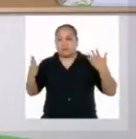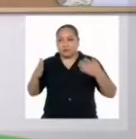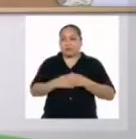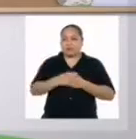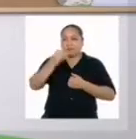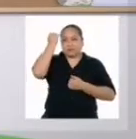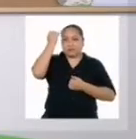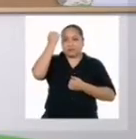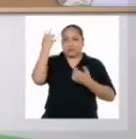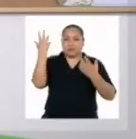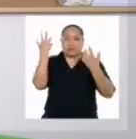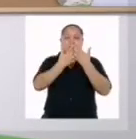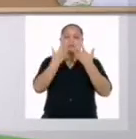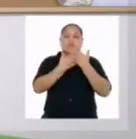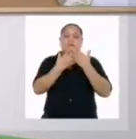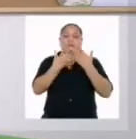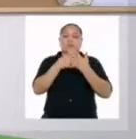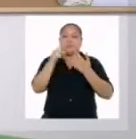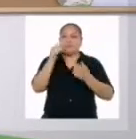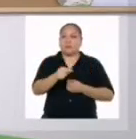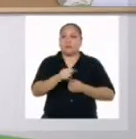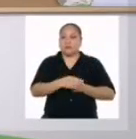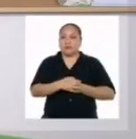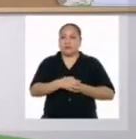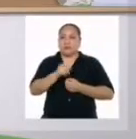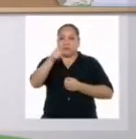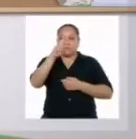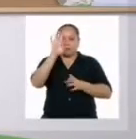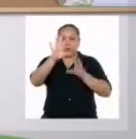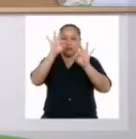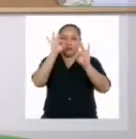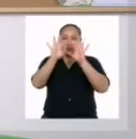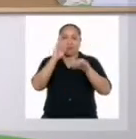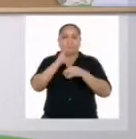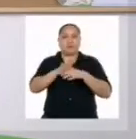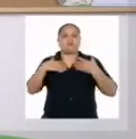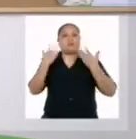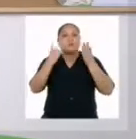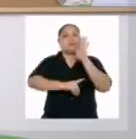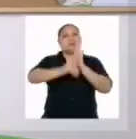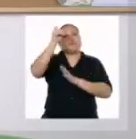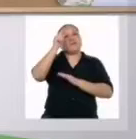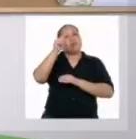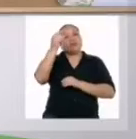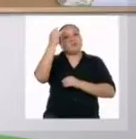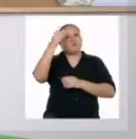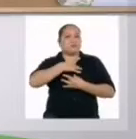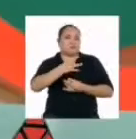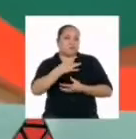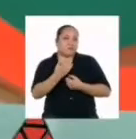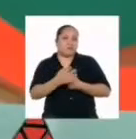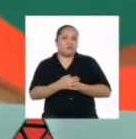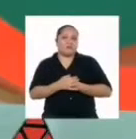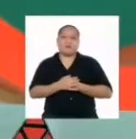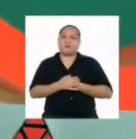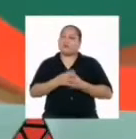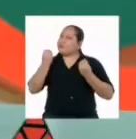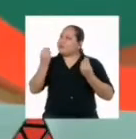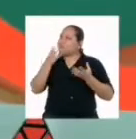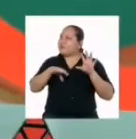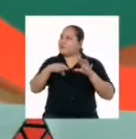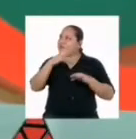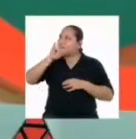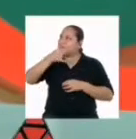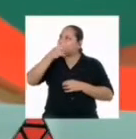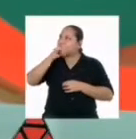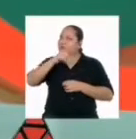ideas relacionadas a la temática que tú elijas para desarrollar según tus intereses. ¿Y cómo hará